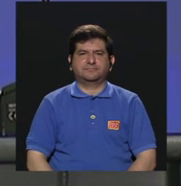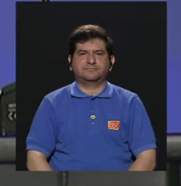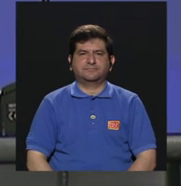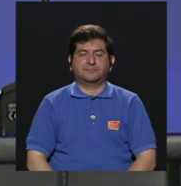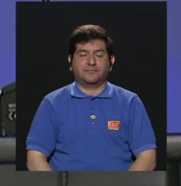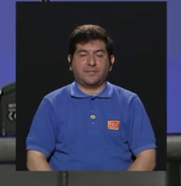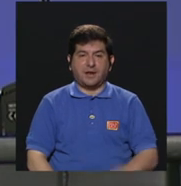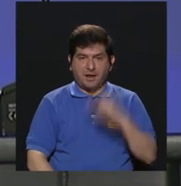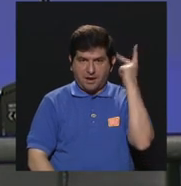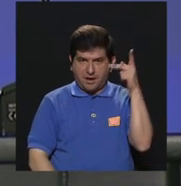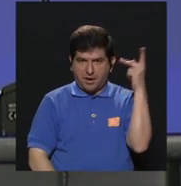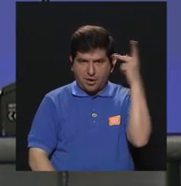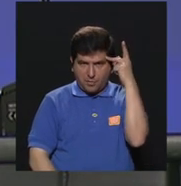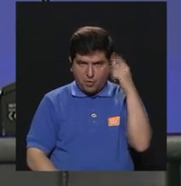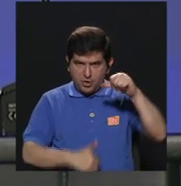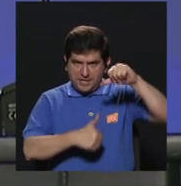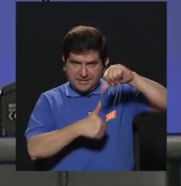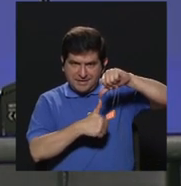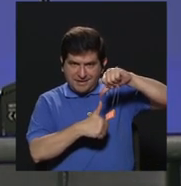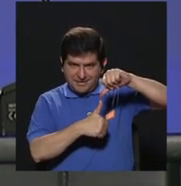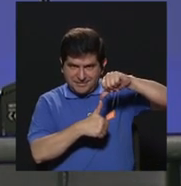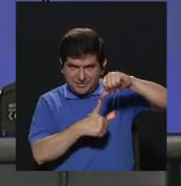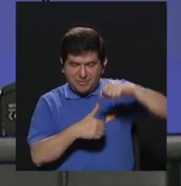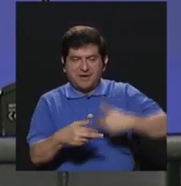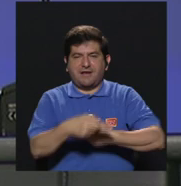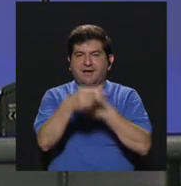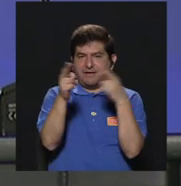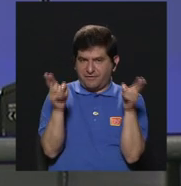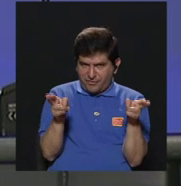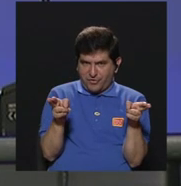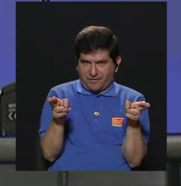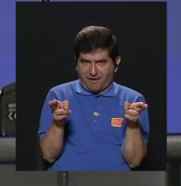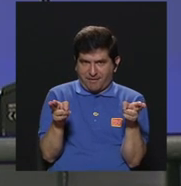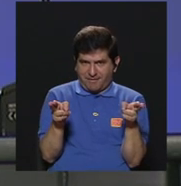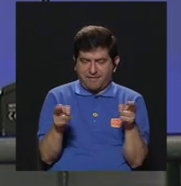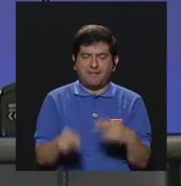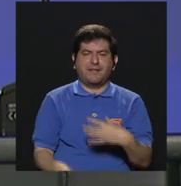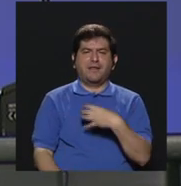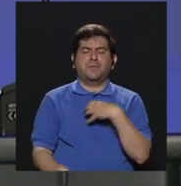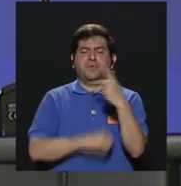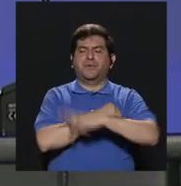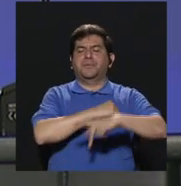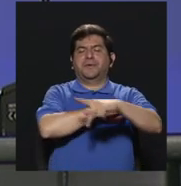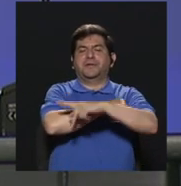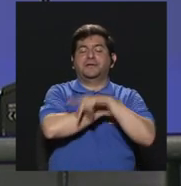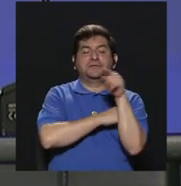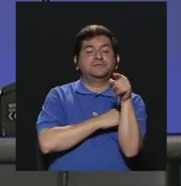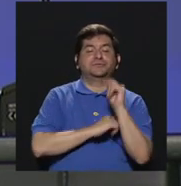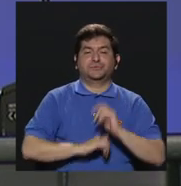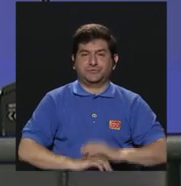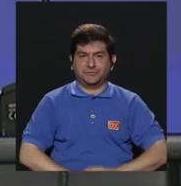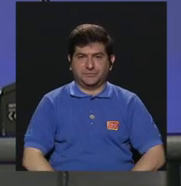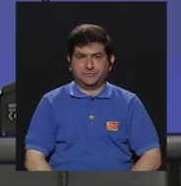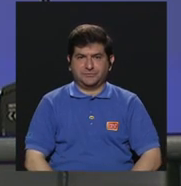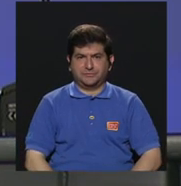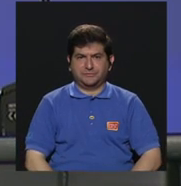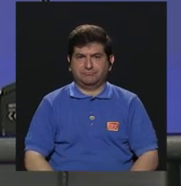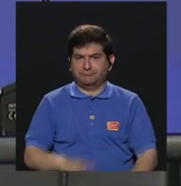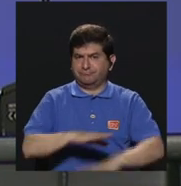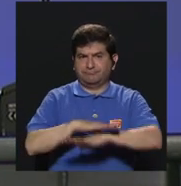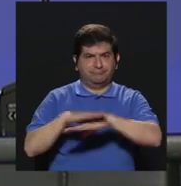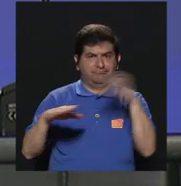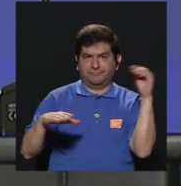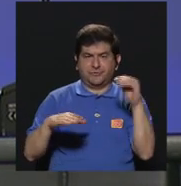Esas políticas centroamericanas, regionales y propias de países no excluyen